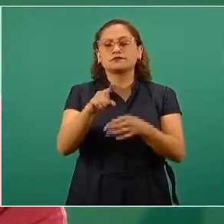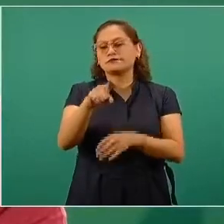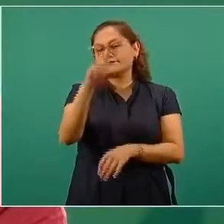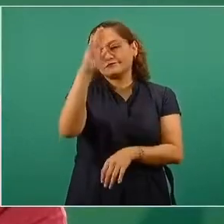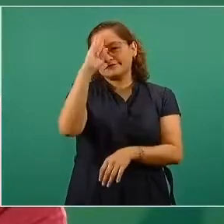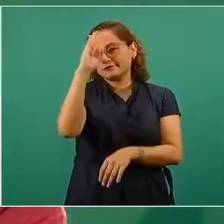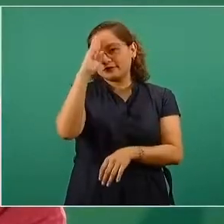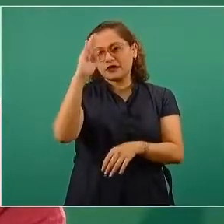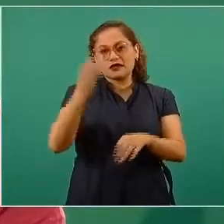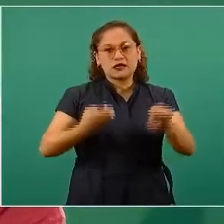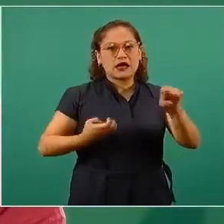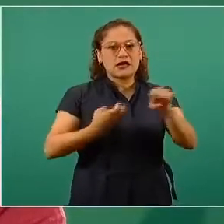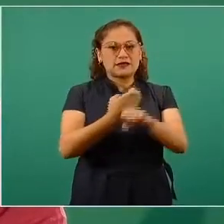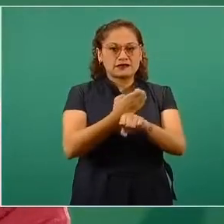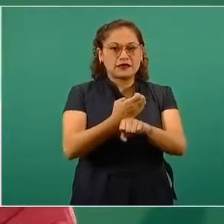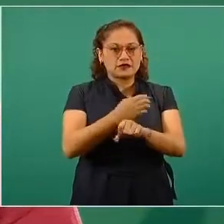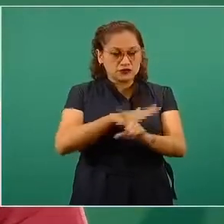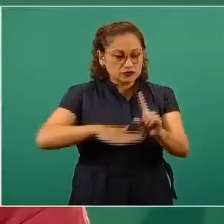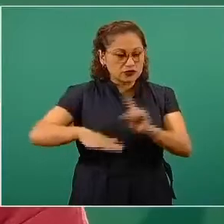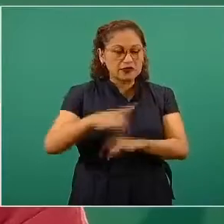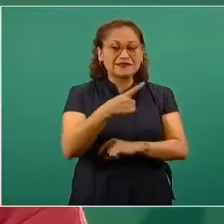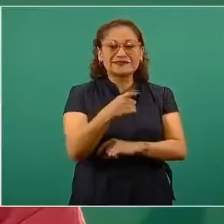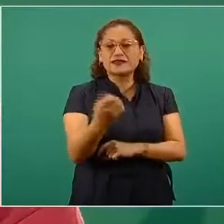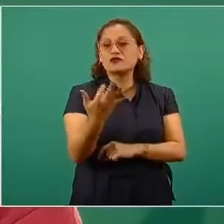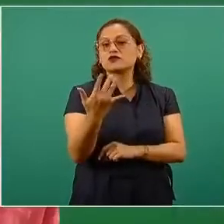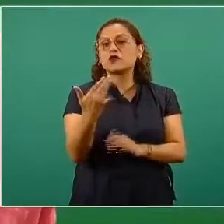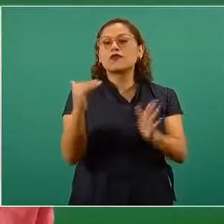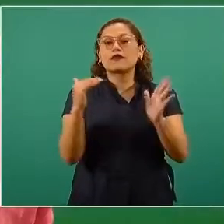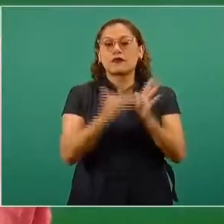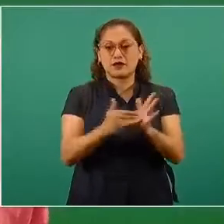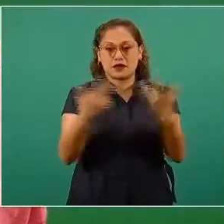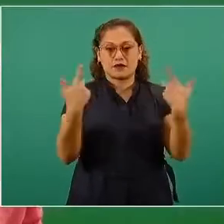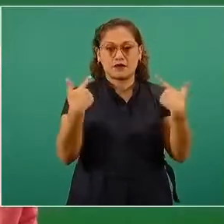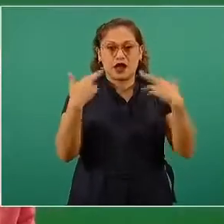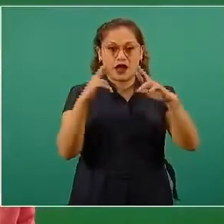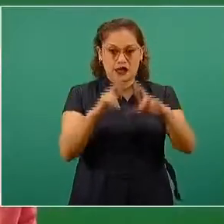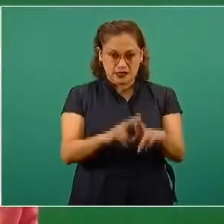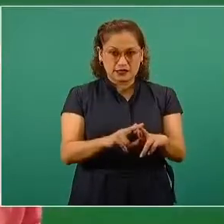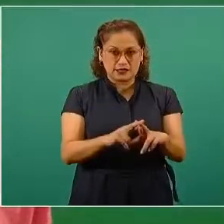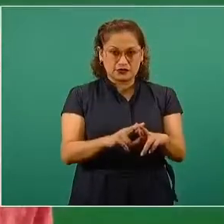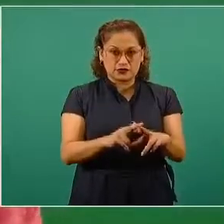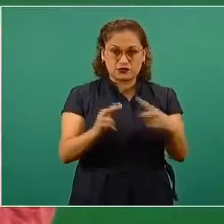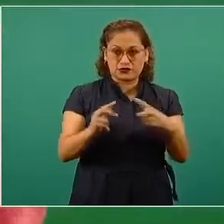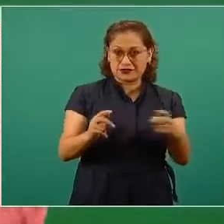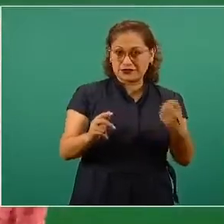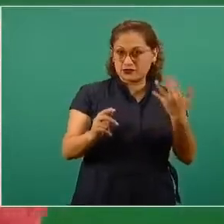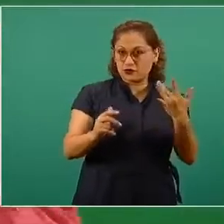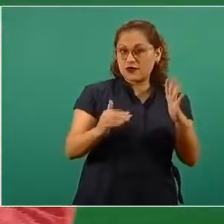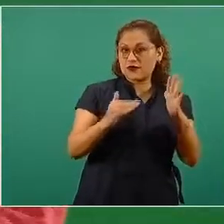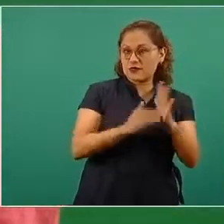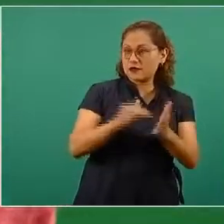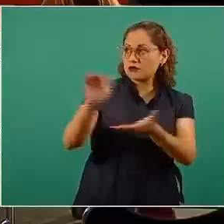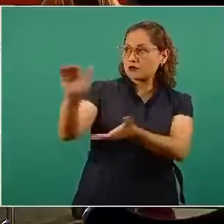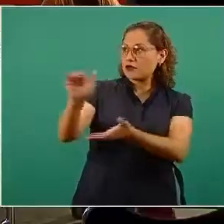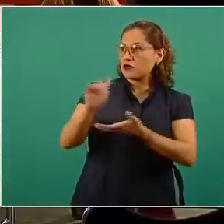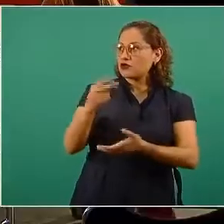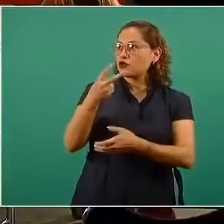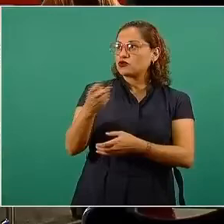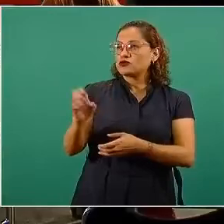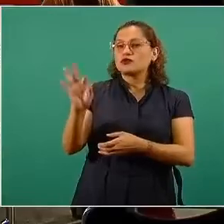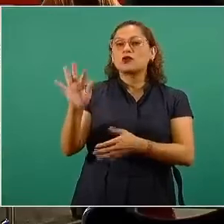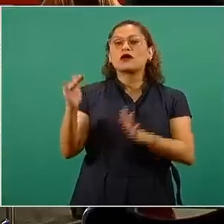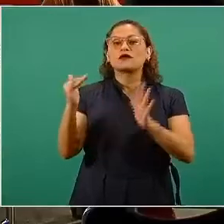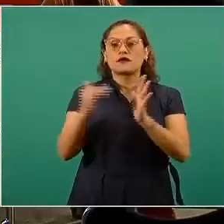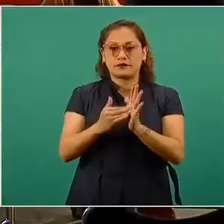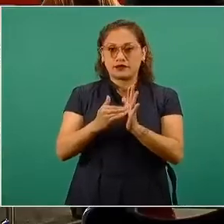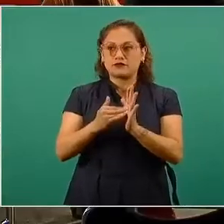150,000 miembros del personal educativo y vamos a pensar que llegaron 240,000 dosis. Es un ejemplo hipotético.